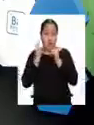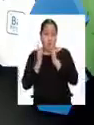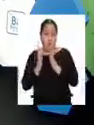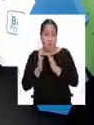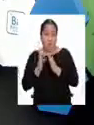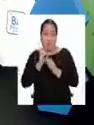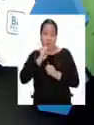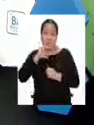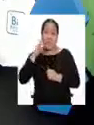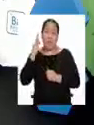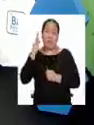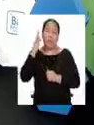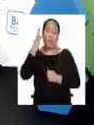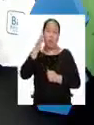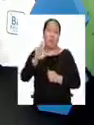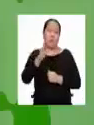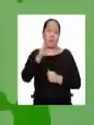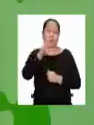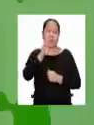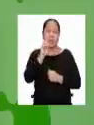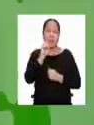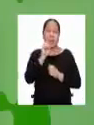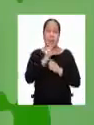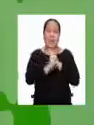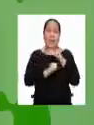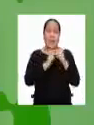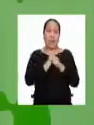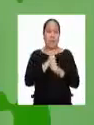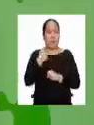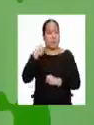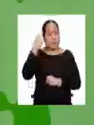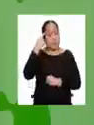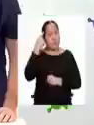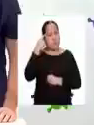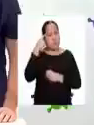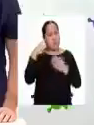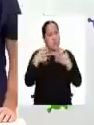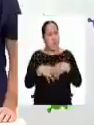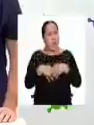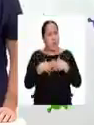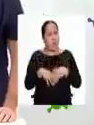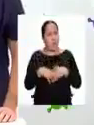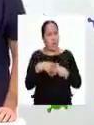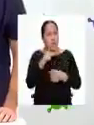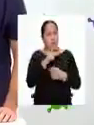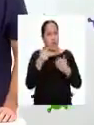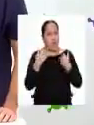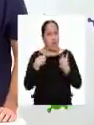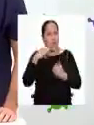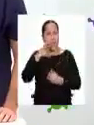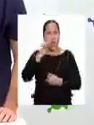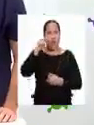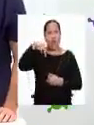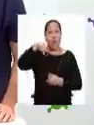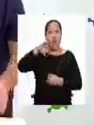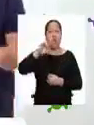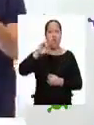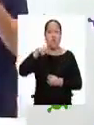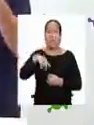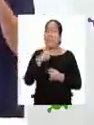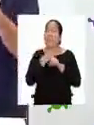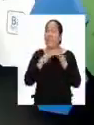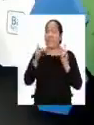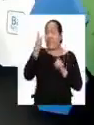posible aproximadamente en 30 años. Pensé que las máquinas como Delta no tenían conciencia. Es diferente inteligencia